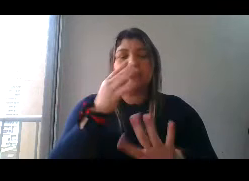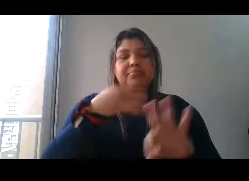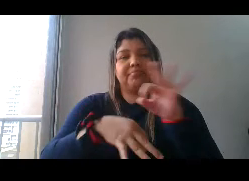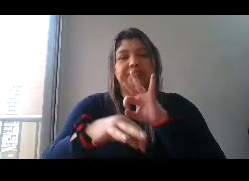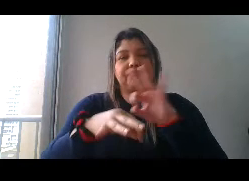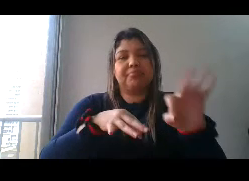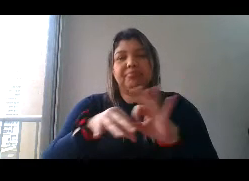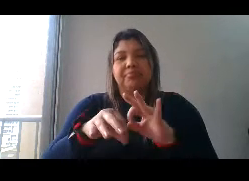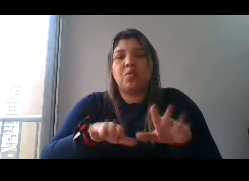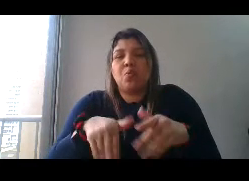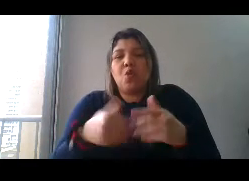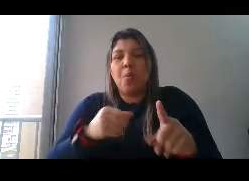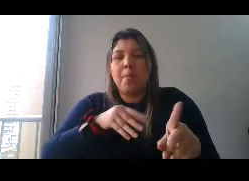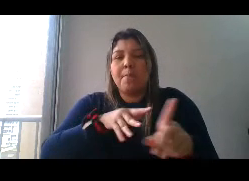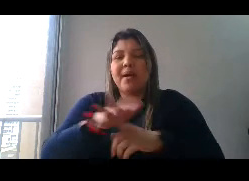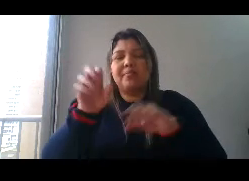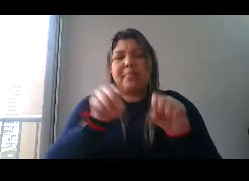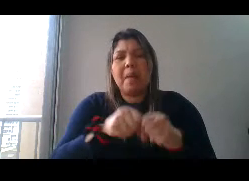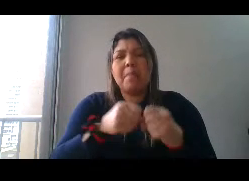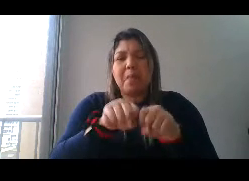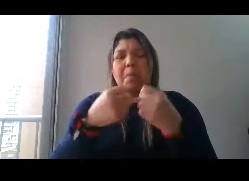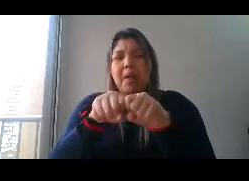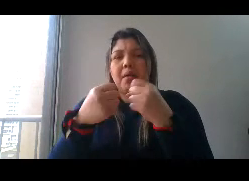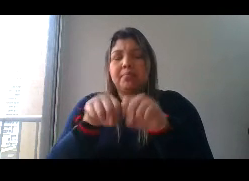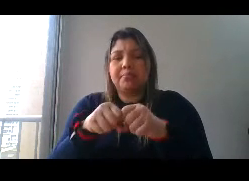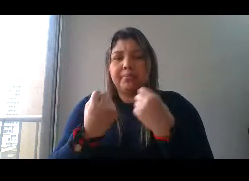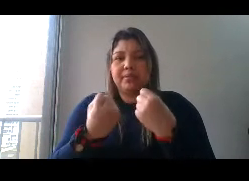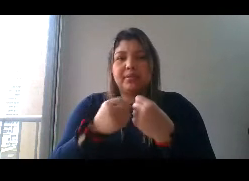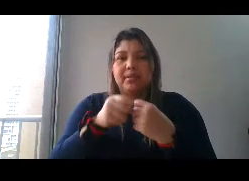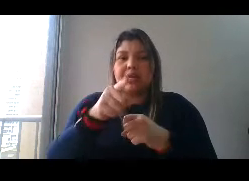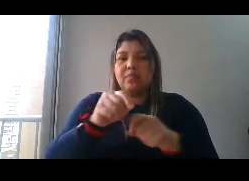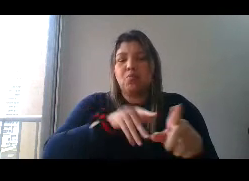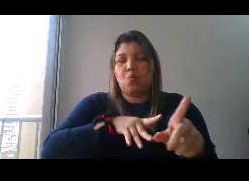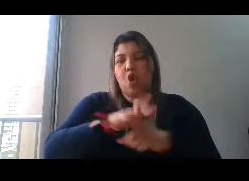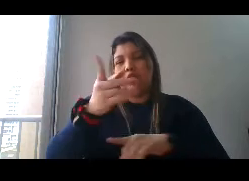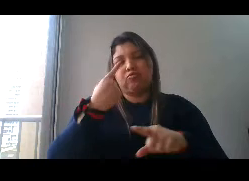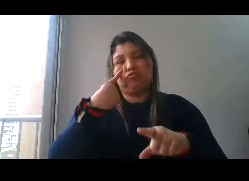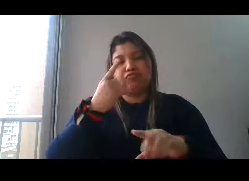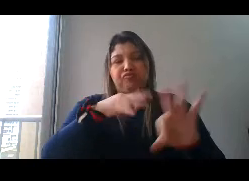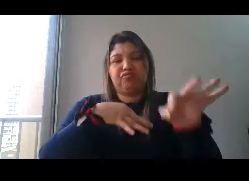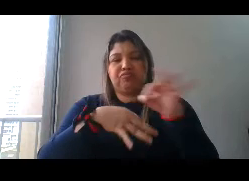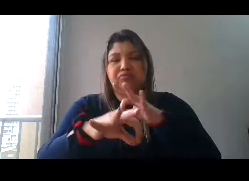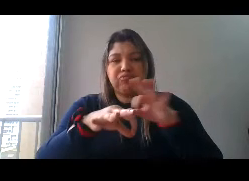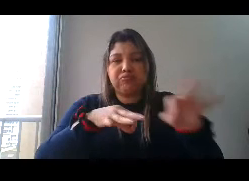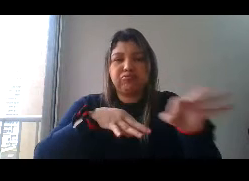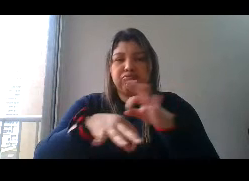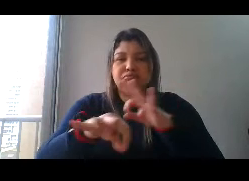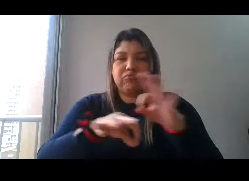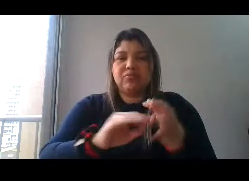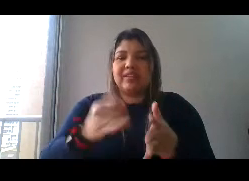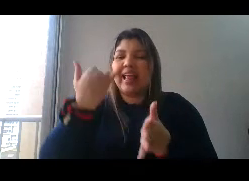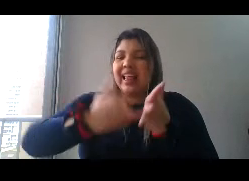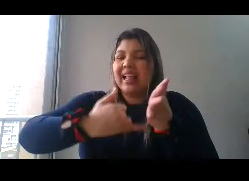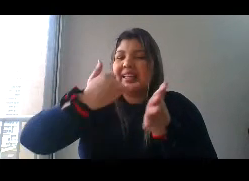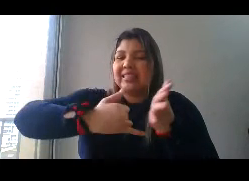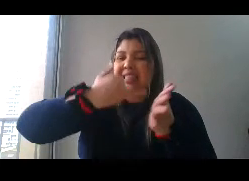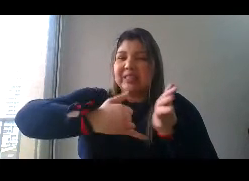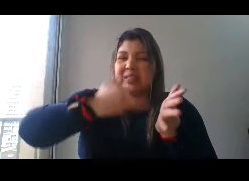daños, que es el modelo explicativo del queso suizo, que vemos